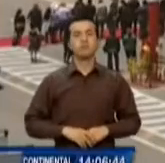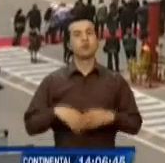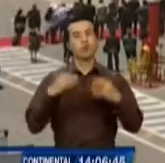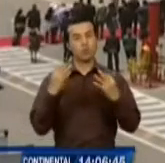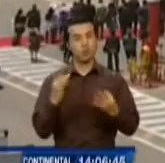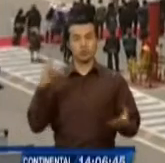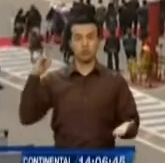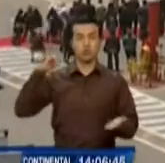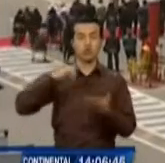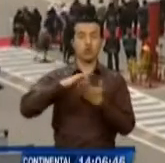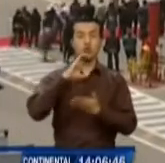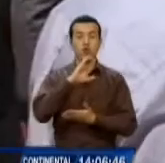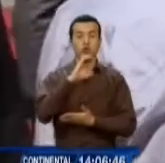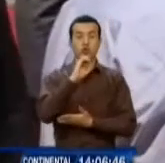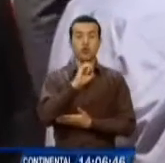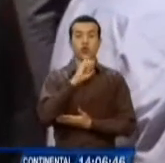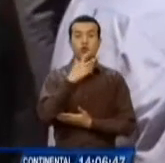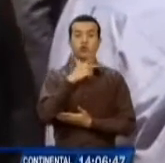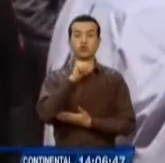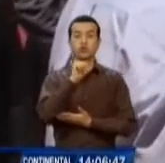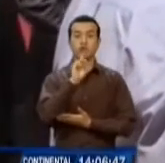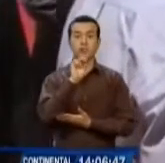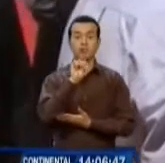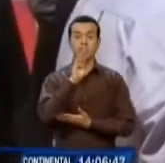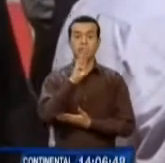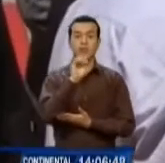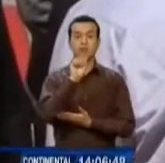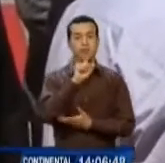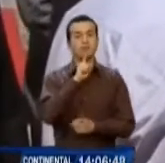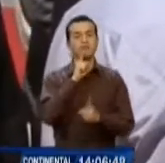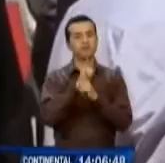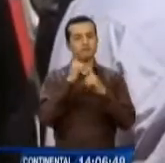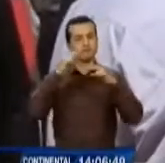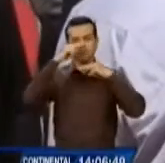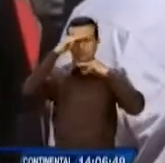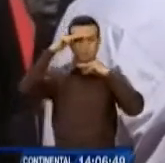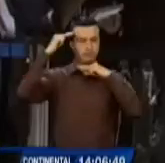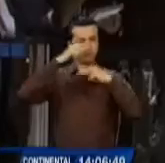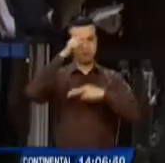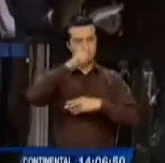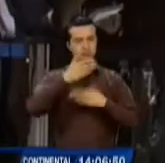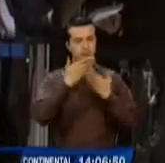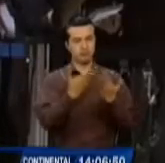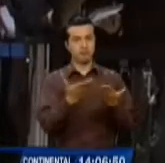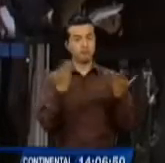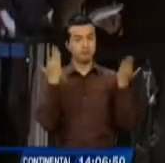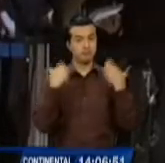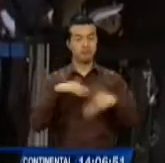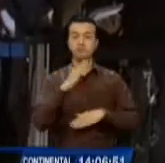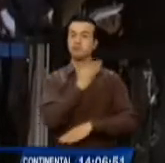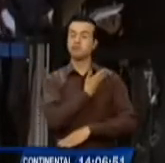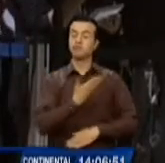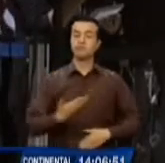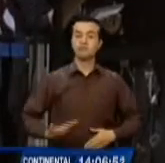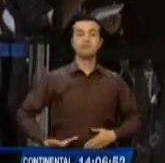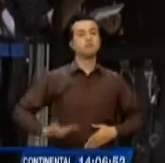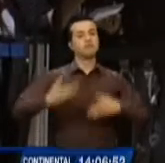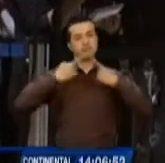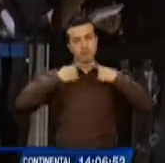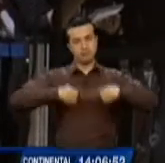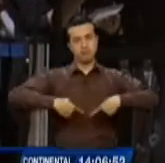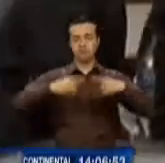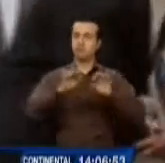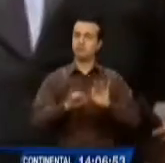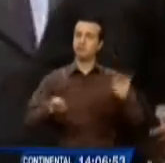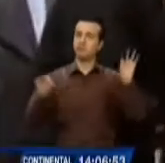A su arribo a Cochabamba, el presidente Correa fue recibido con los honores de rigor. Desde allí, el jefe de Estado destacó la iniciativa